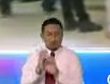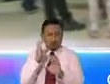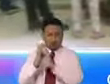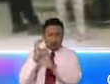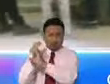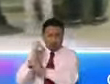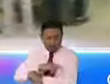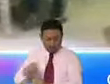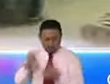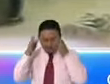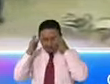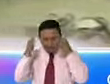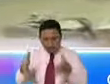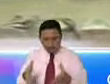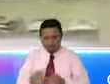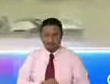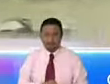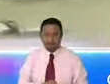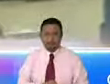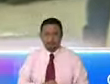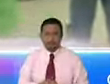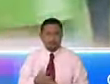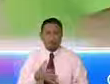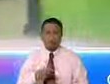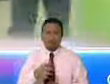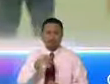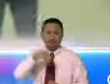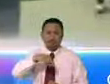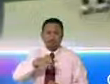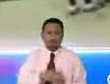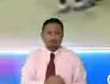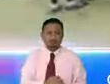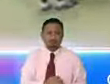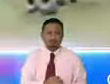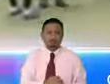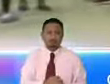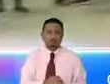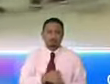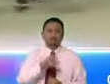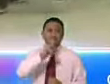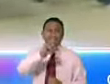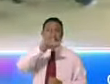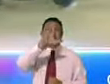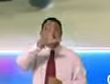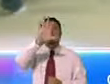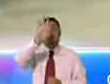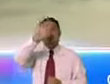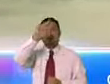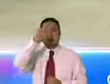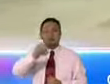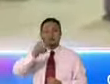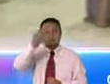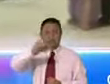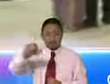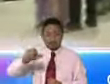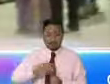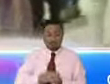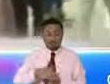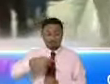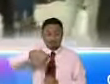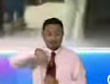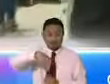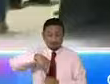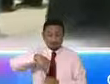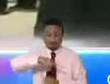este feriado del 9 de octubre. Estimamos atender a aproximadamente a 139 mil personas entre el terminal Quitumbe